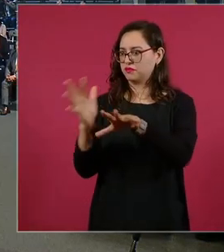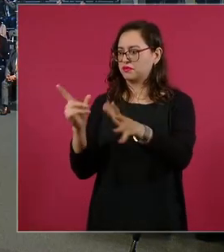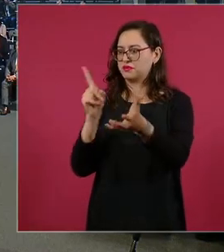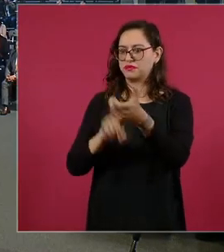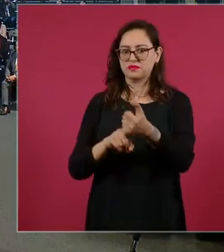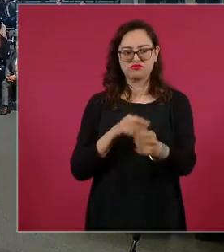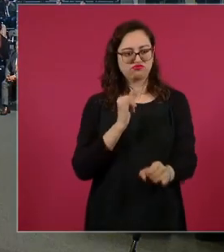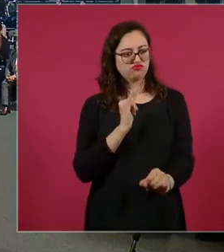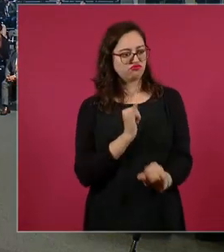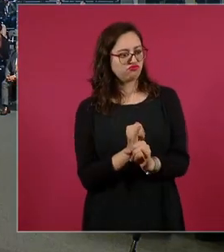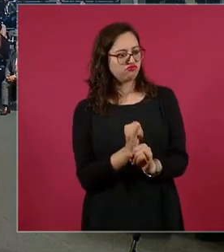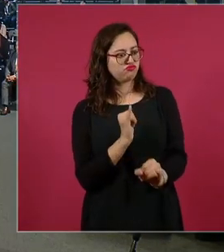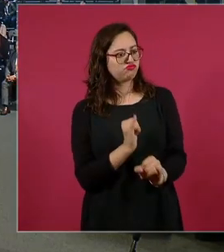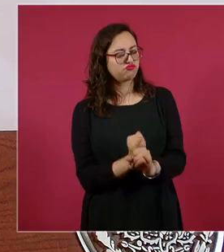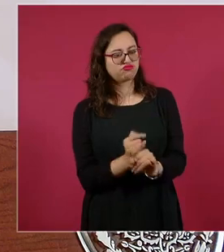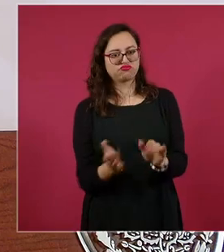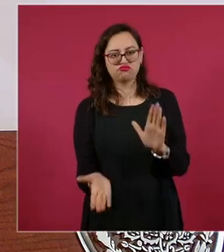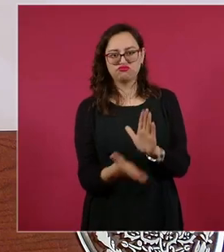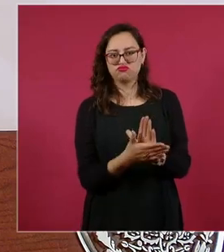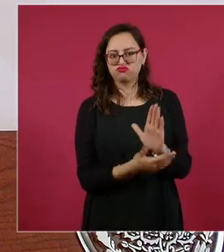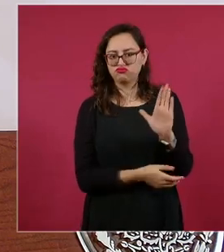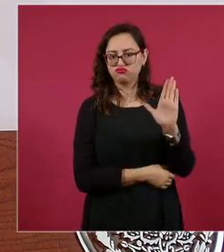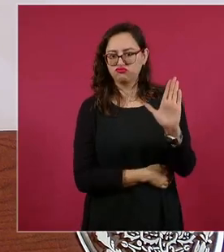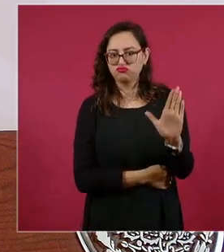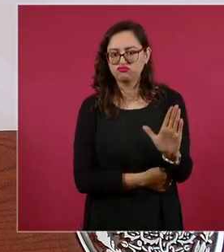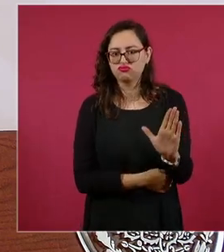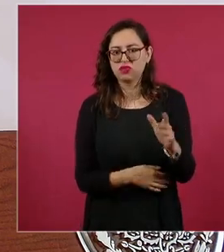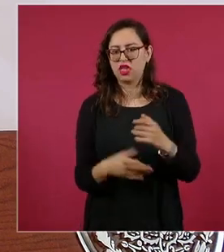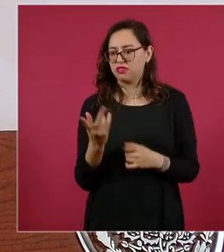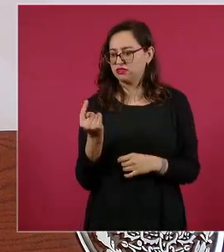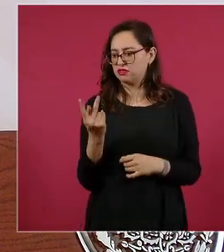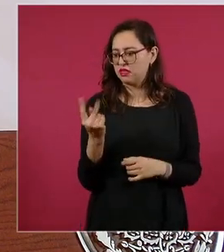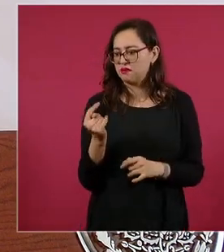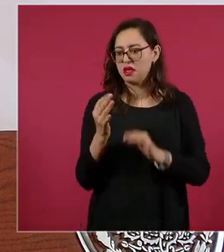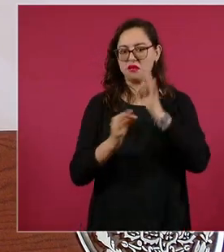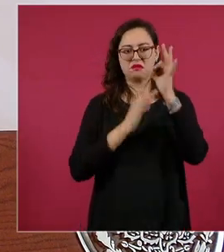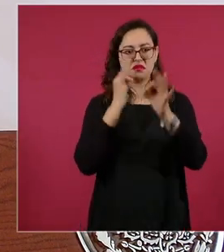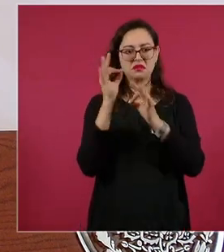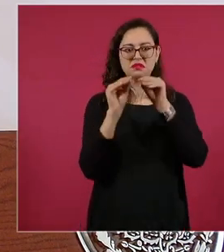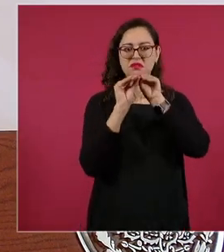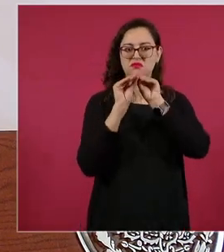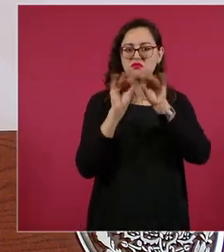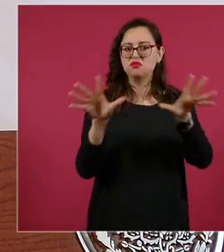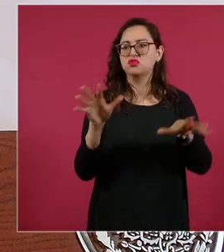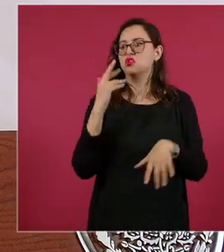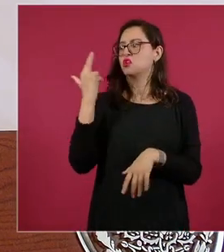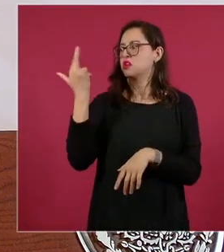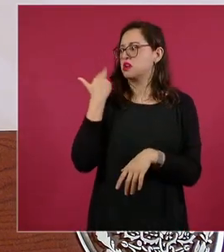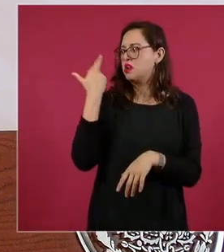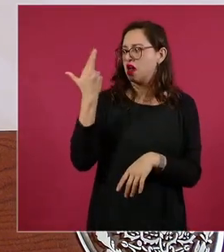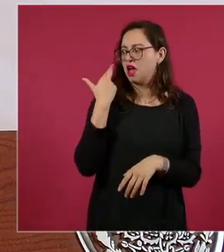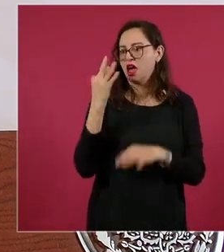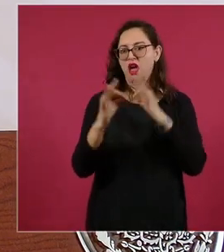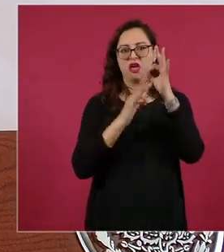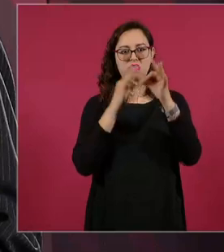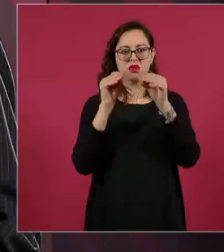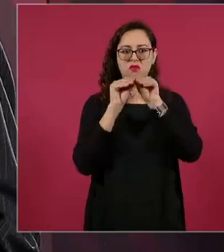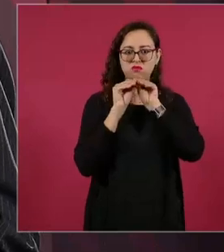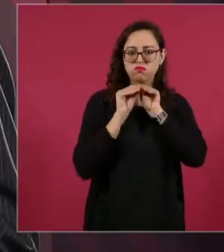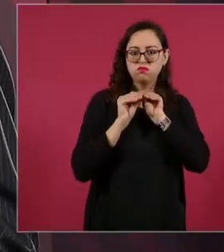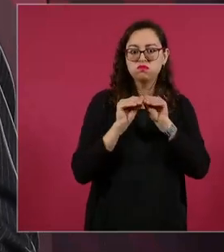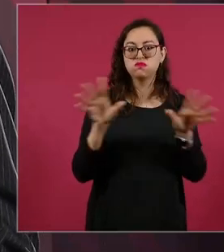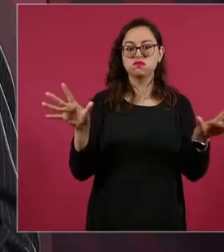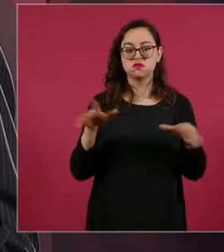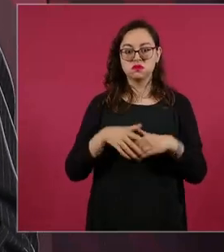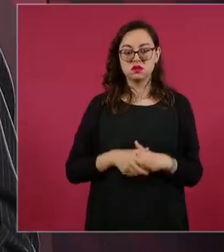que no hay televisión pública radios públicas que no tiene